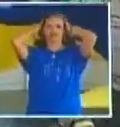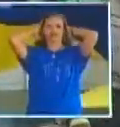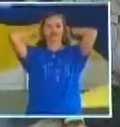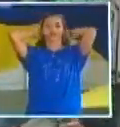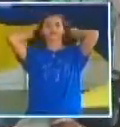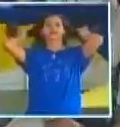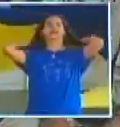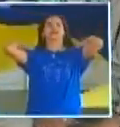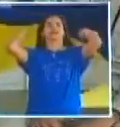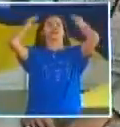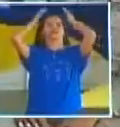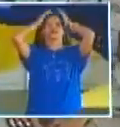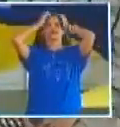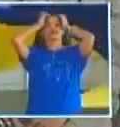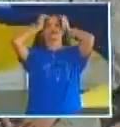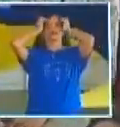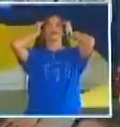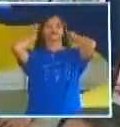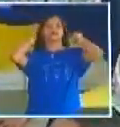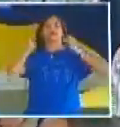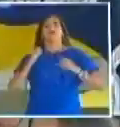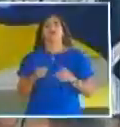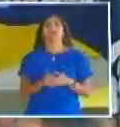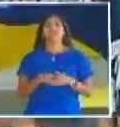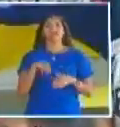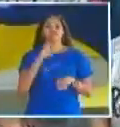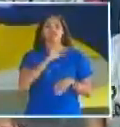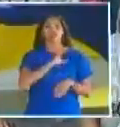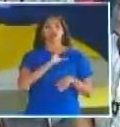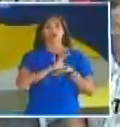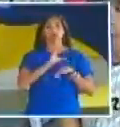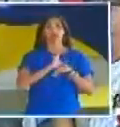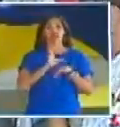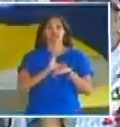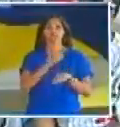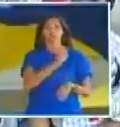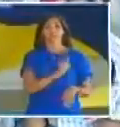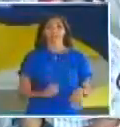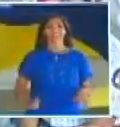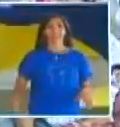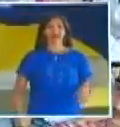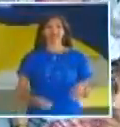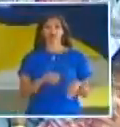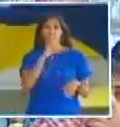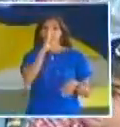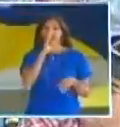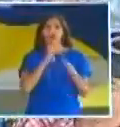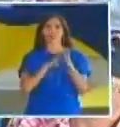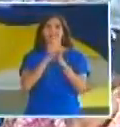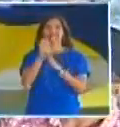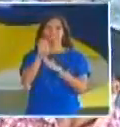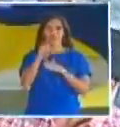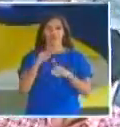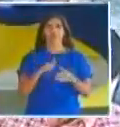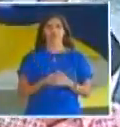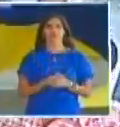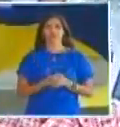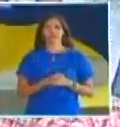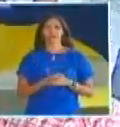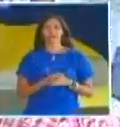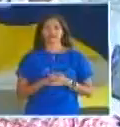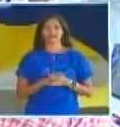Ciudadano Simón Serpa Delgado, presidente del Banco de Desarrollo Vandes.